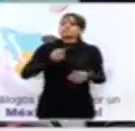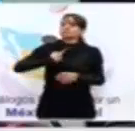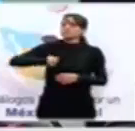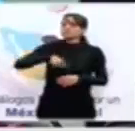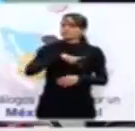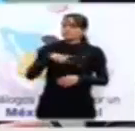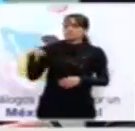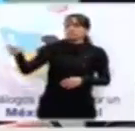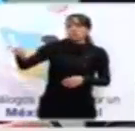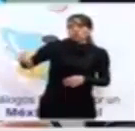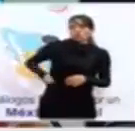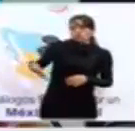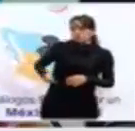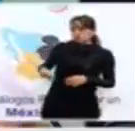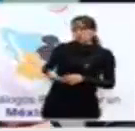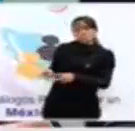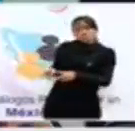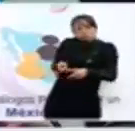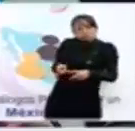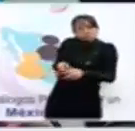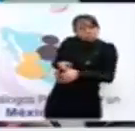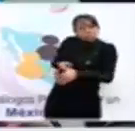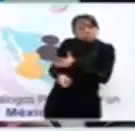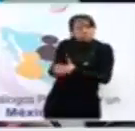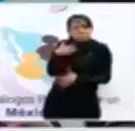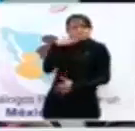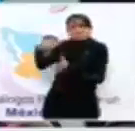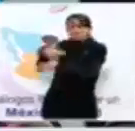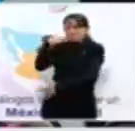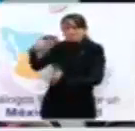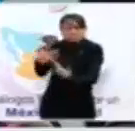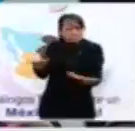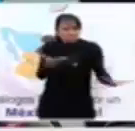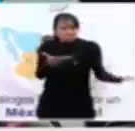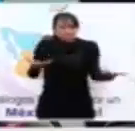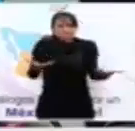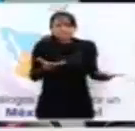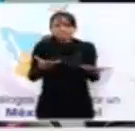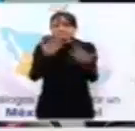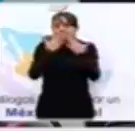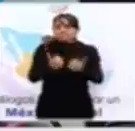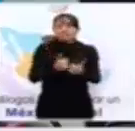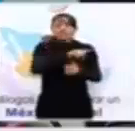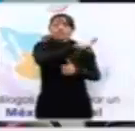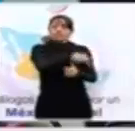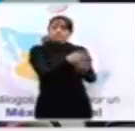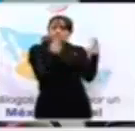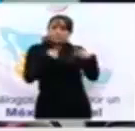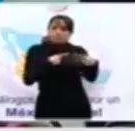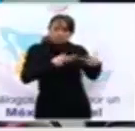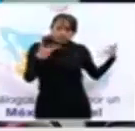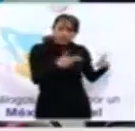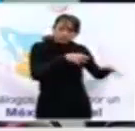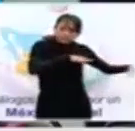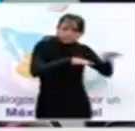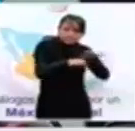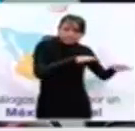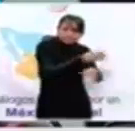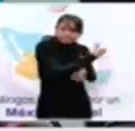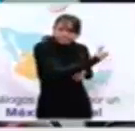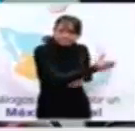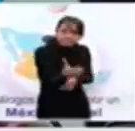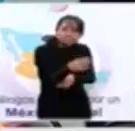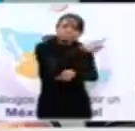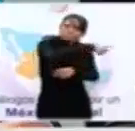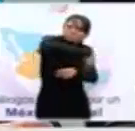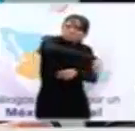el extensionismo, la asistencia para los productores y de alguna forma se obligó que el